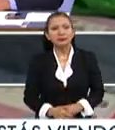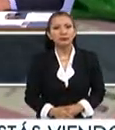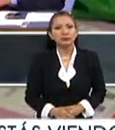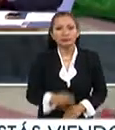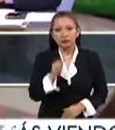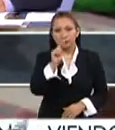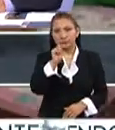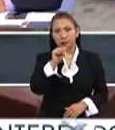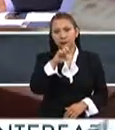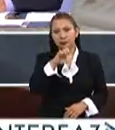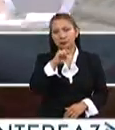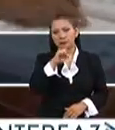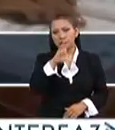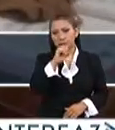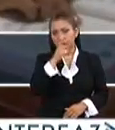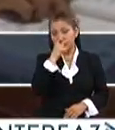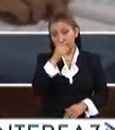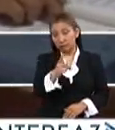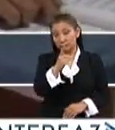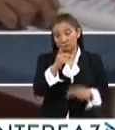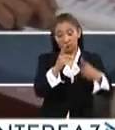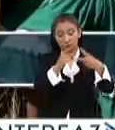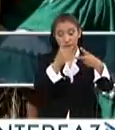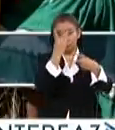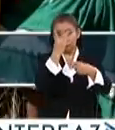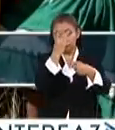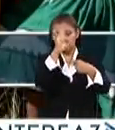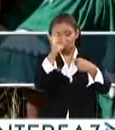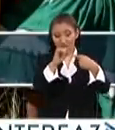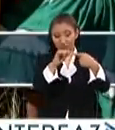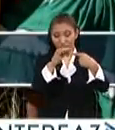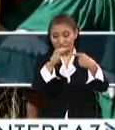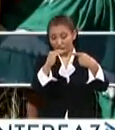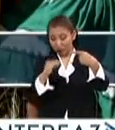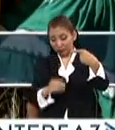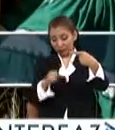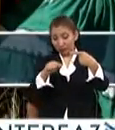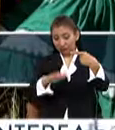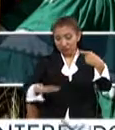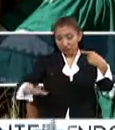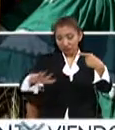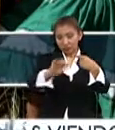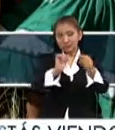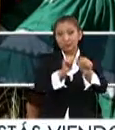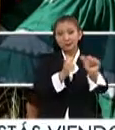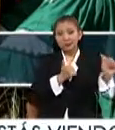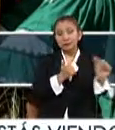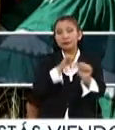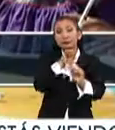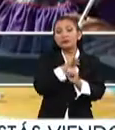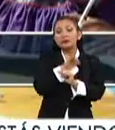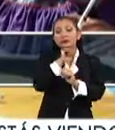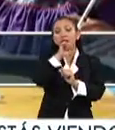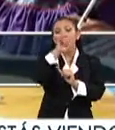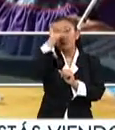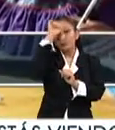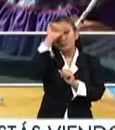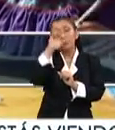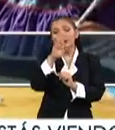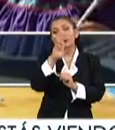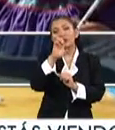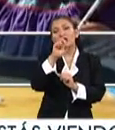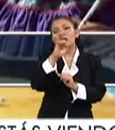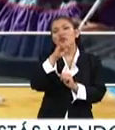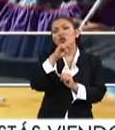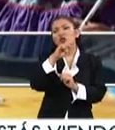la UNESCO determina que por debajo del 2% las personas están en condición de rezago en analfabetismo residual.